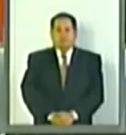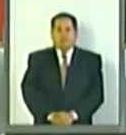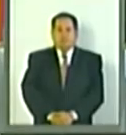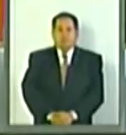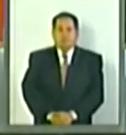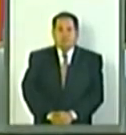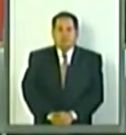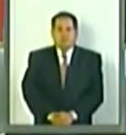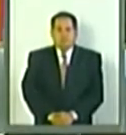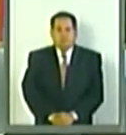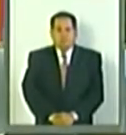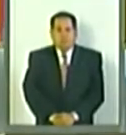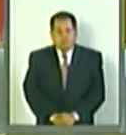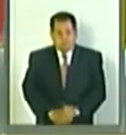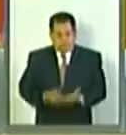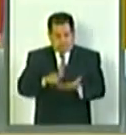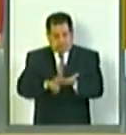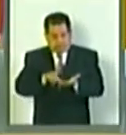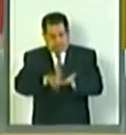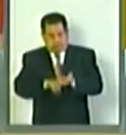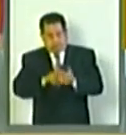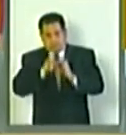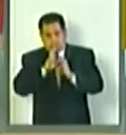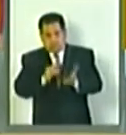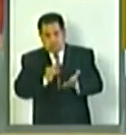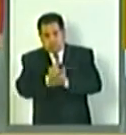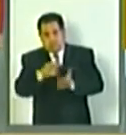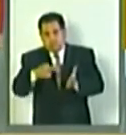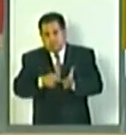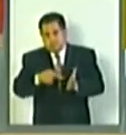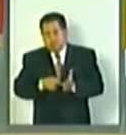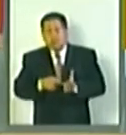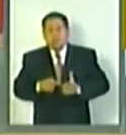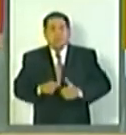El resolutivo contenido en este punto de acuerdo